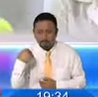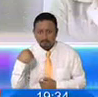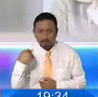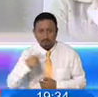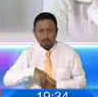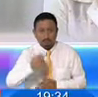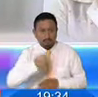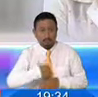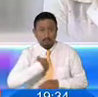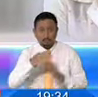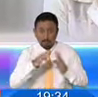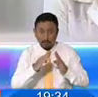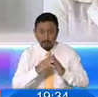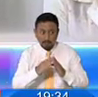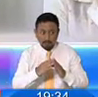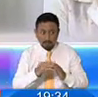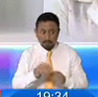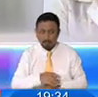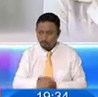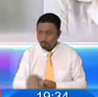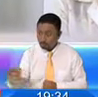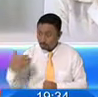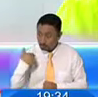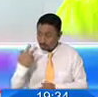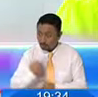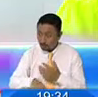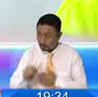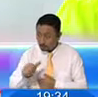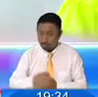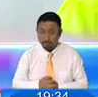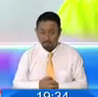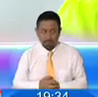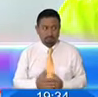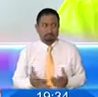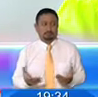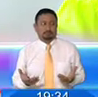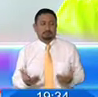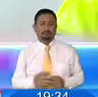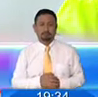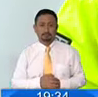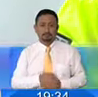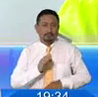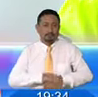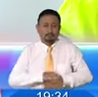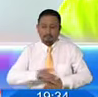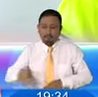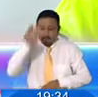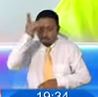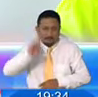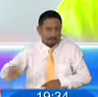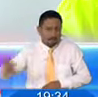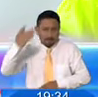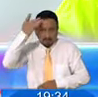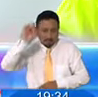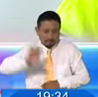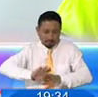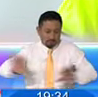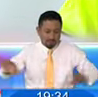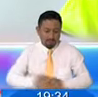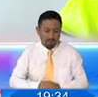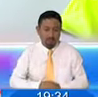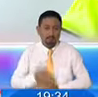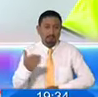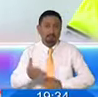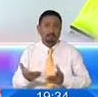llegaran un día a su domicilio a decirle que tiene una hija. Por situaciones ajenas a la voluntad del señor Germán, tuvo que abandonar